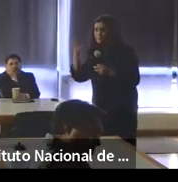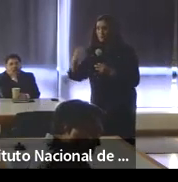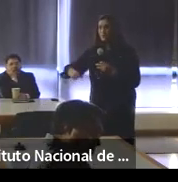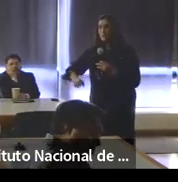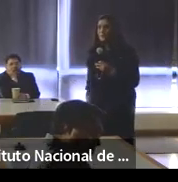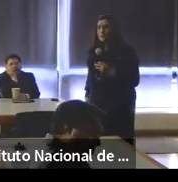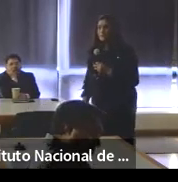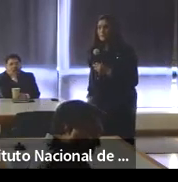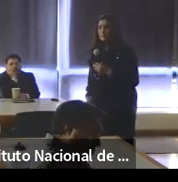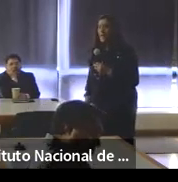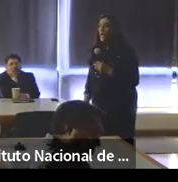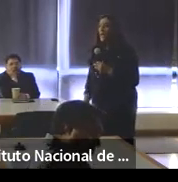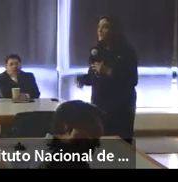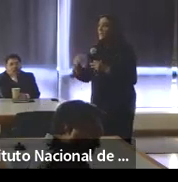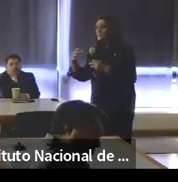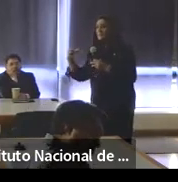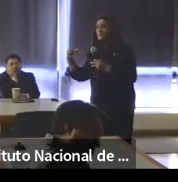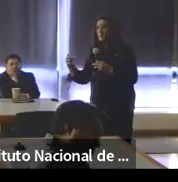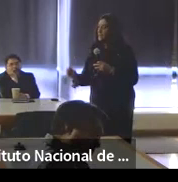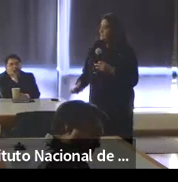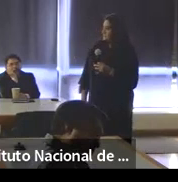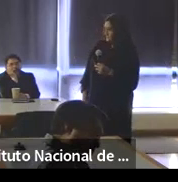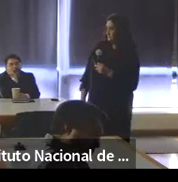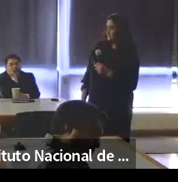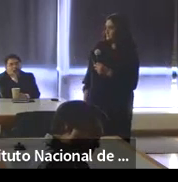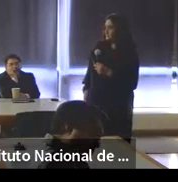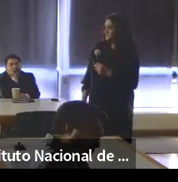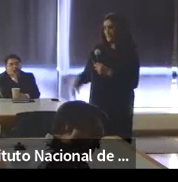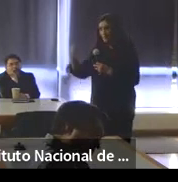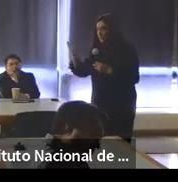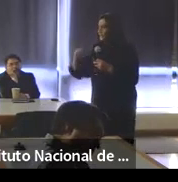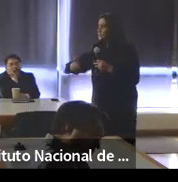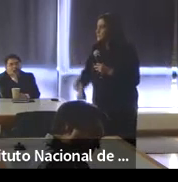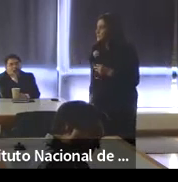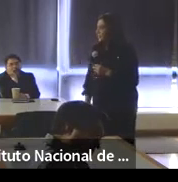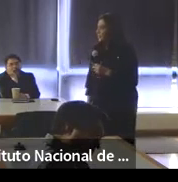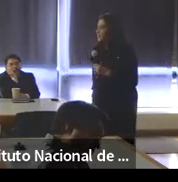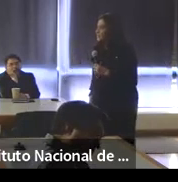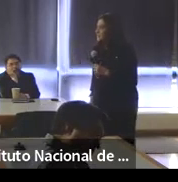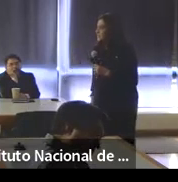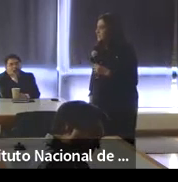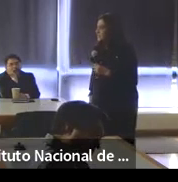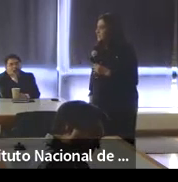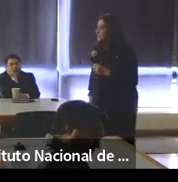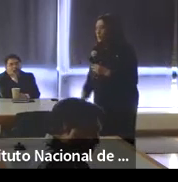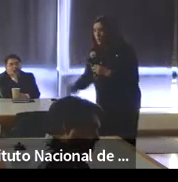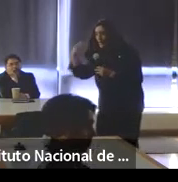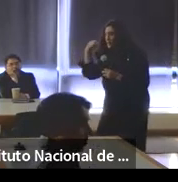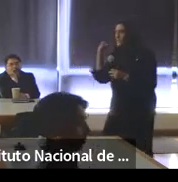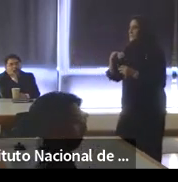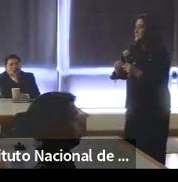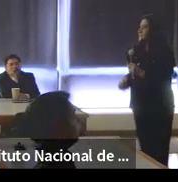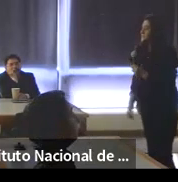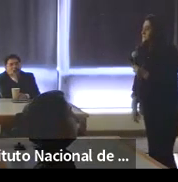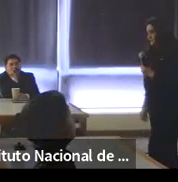es la justificación Ah mira es que ese abordaje no es el mejor Yo